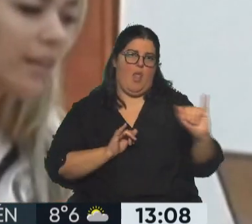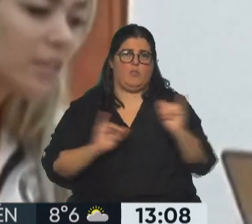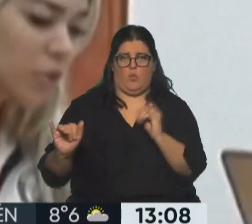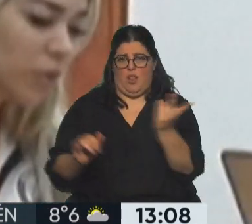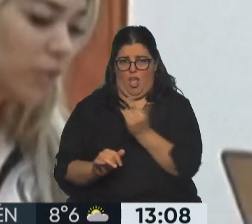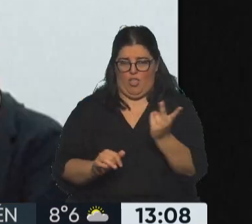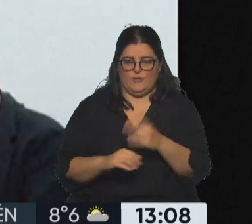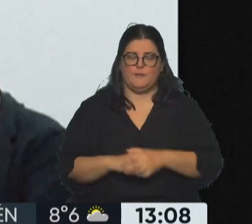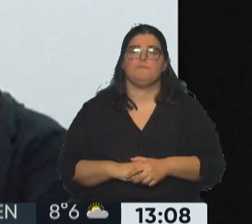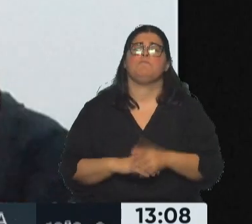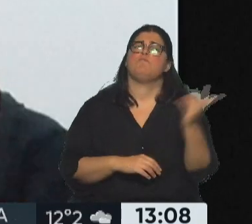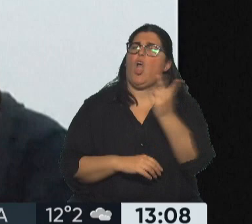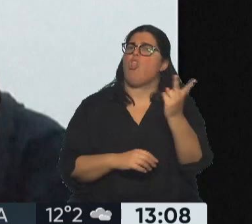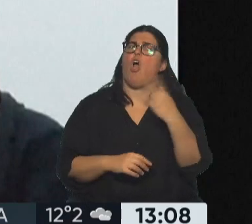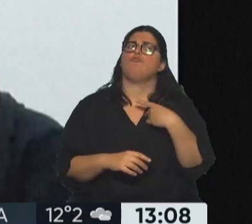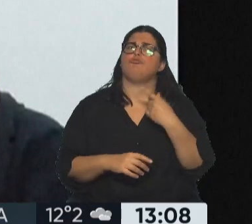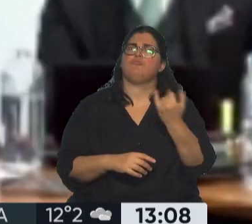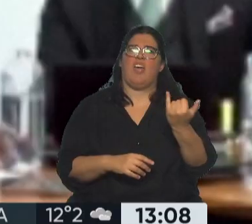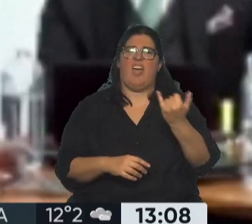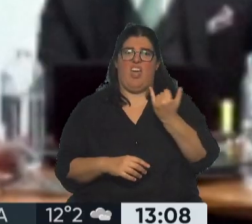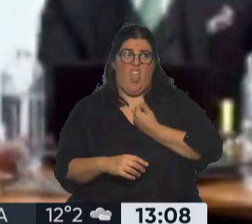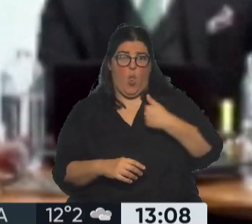ex esposa negaron los delitos de los que se lo acusan.